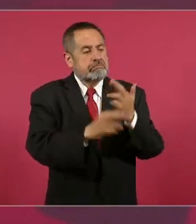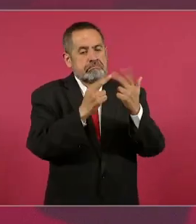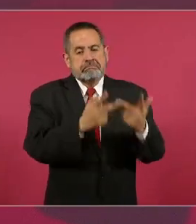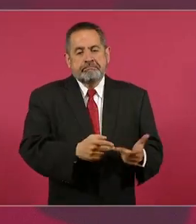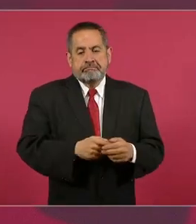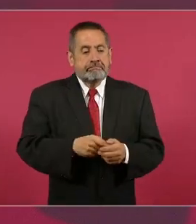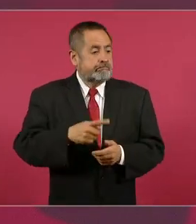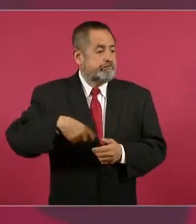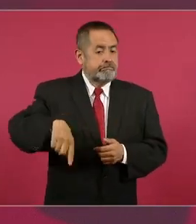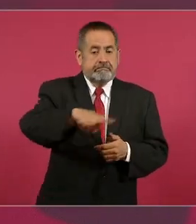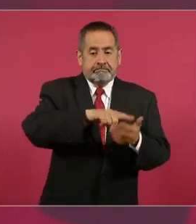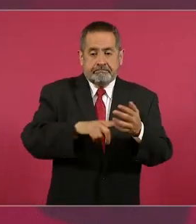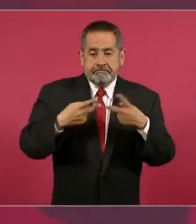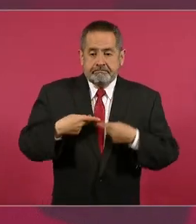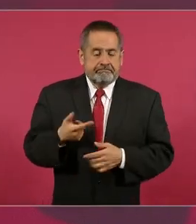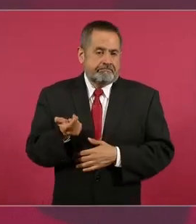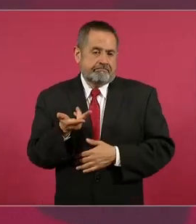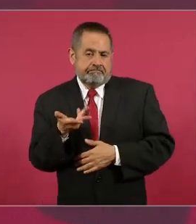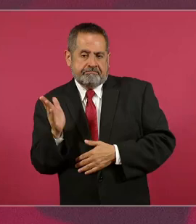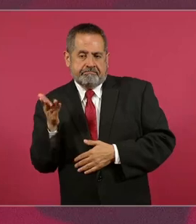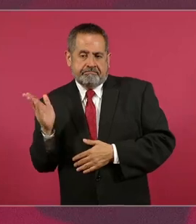despiden a los trabajadores.